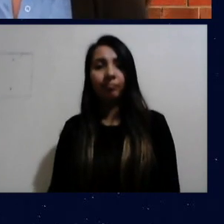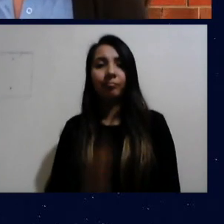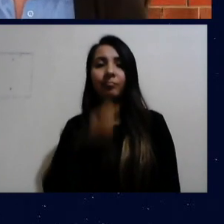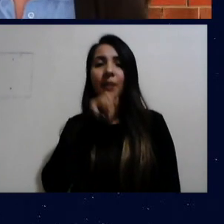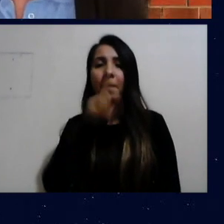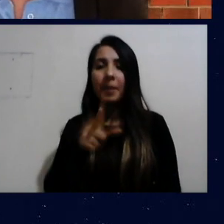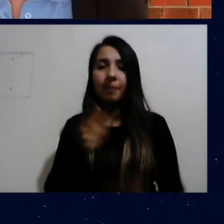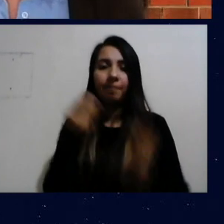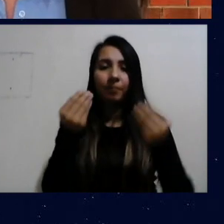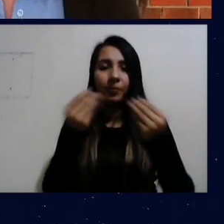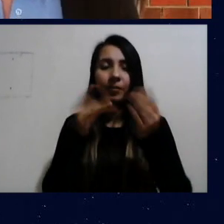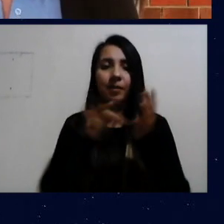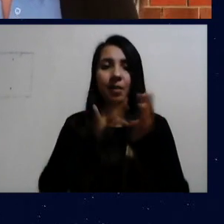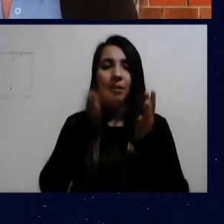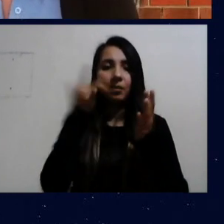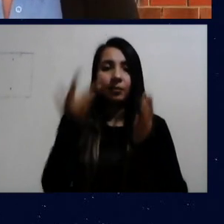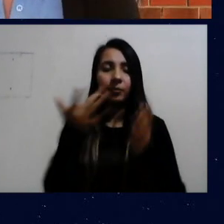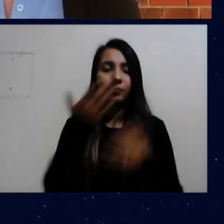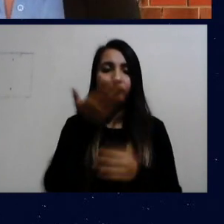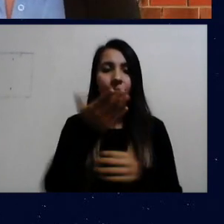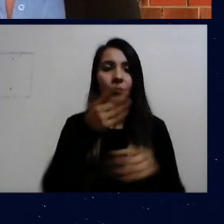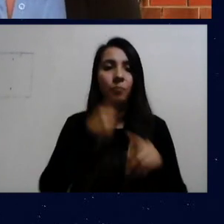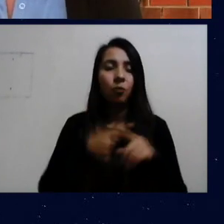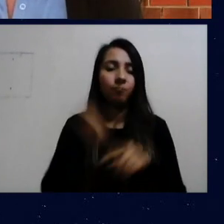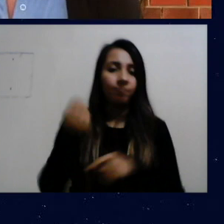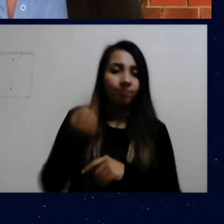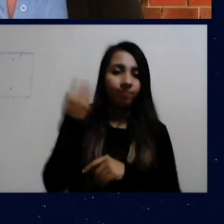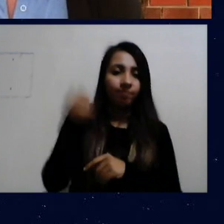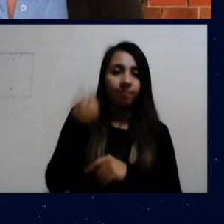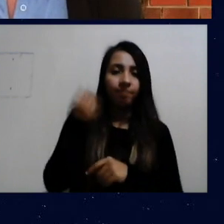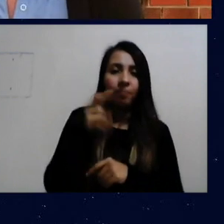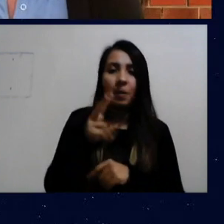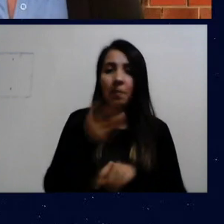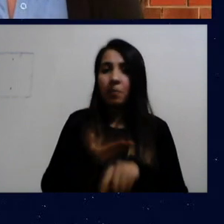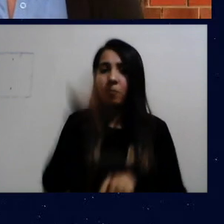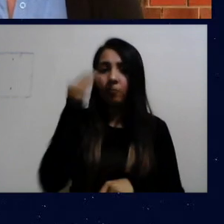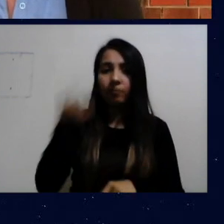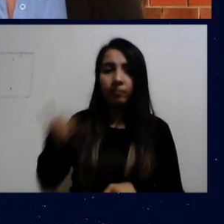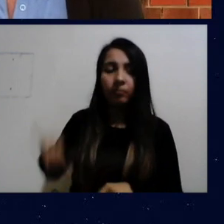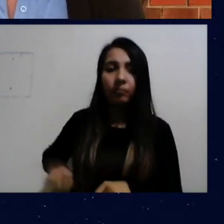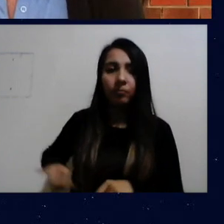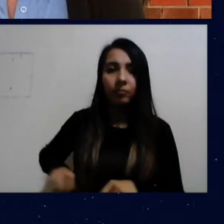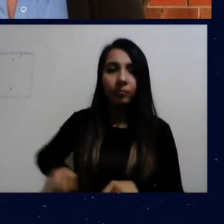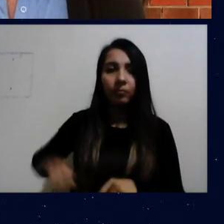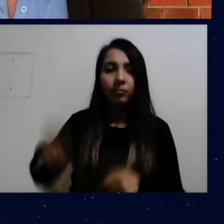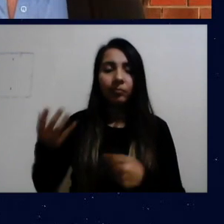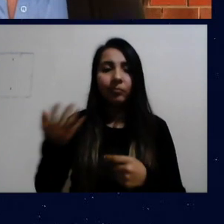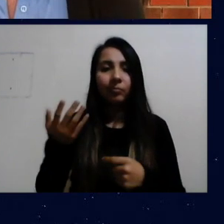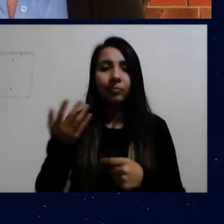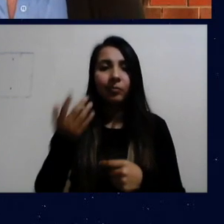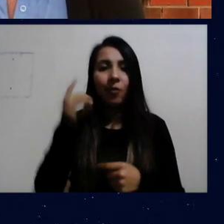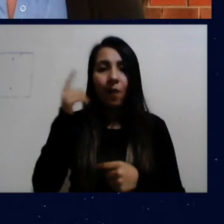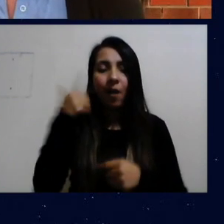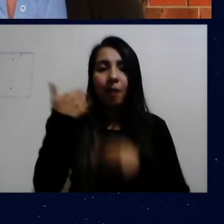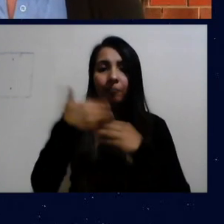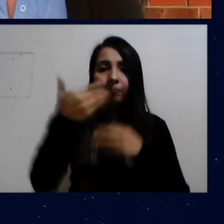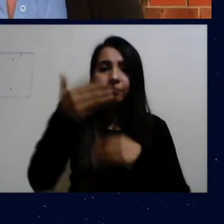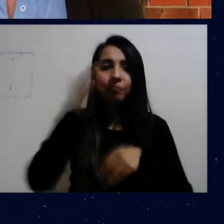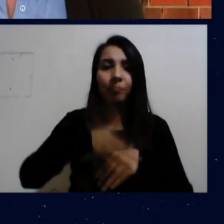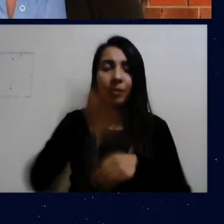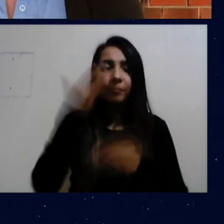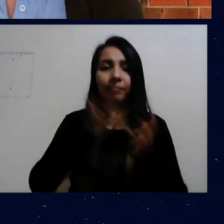tan interesante, conocer un poquito más. Y bueno, gracias también a todos los que estuvieron